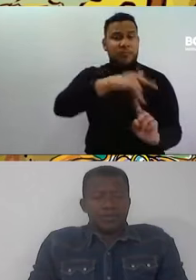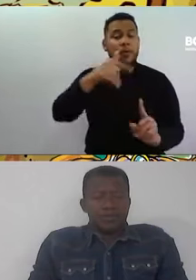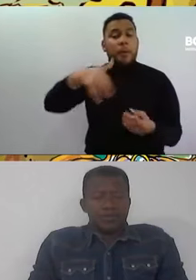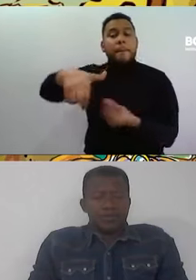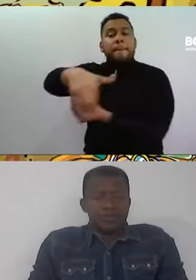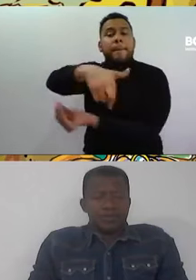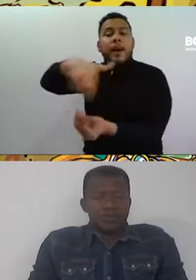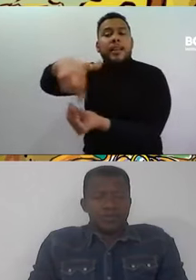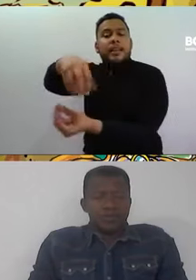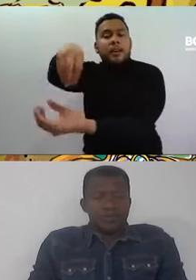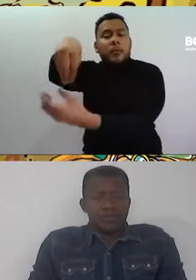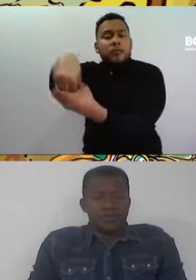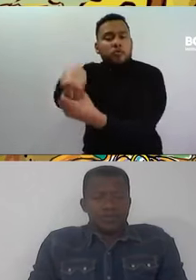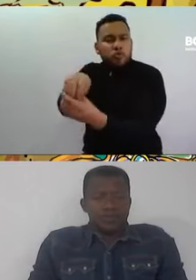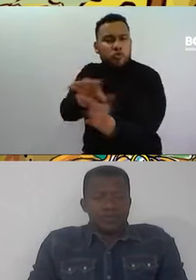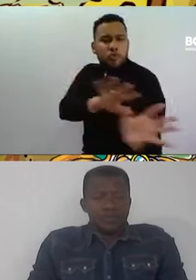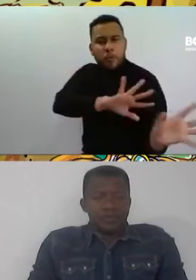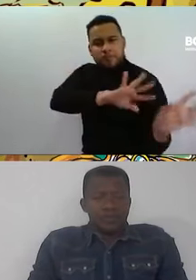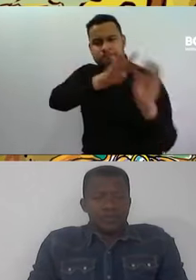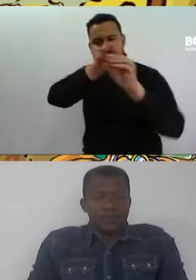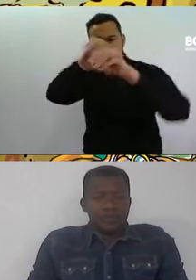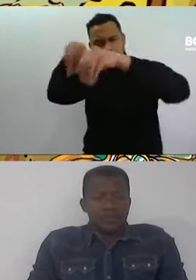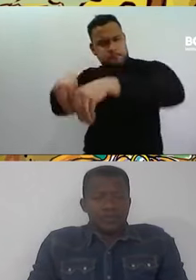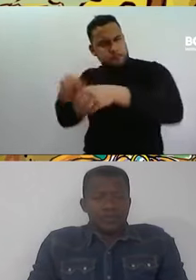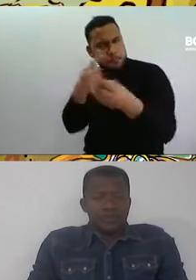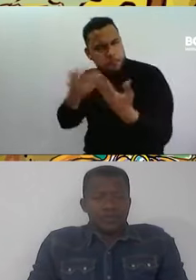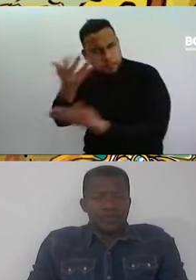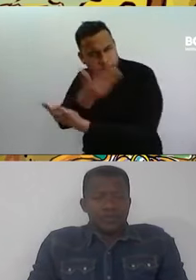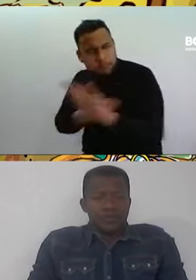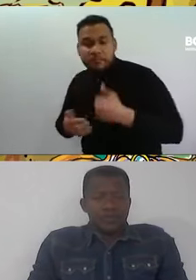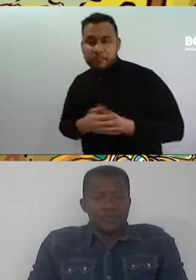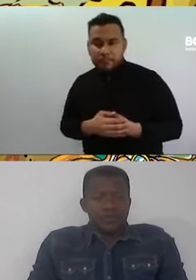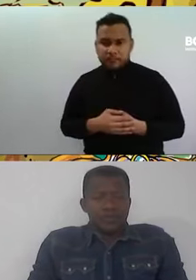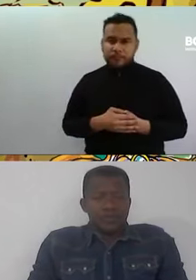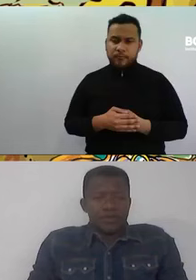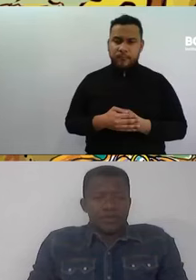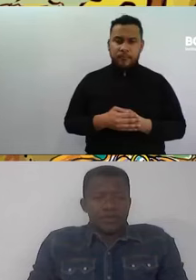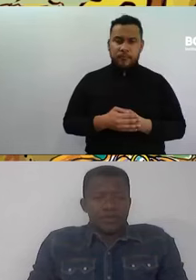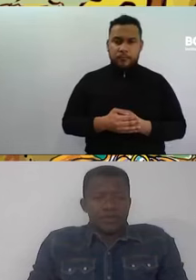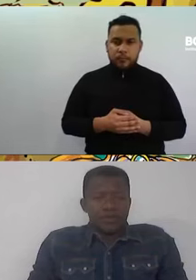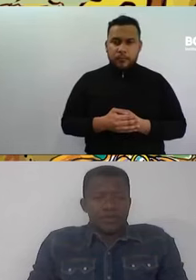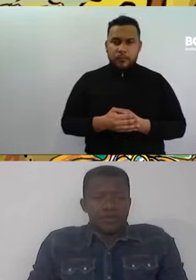San Basilio. Y yo le quiero preguntar a ustedes, maestros,